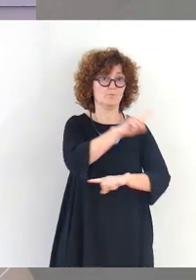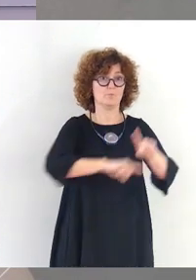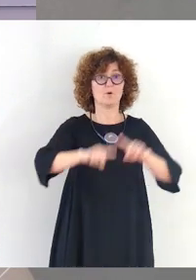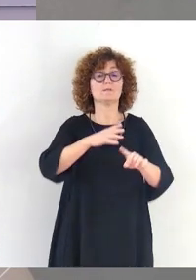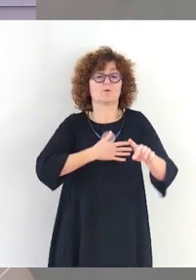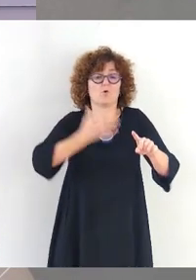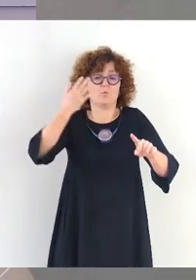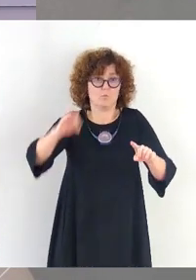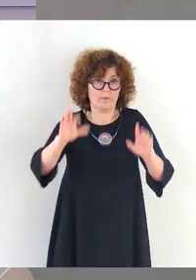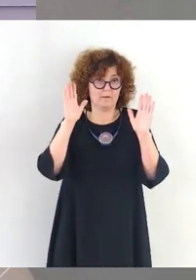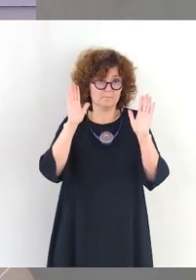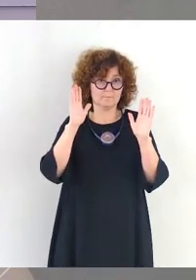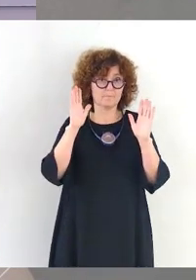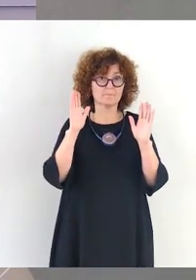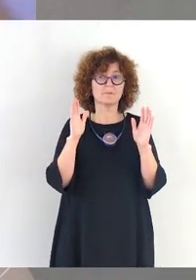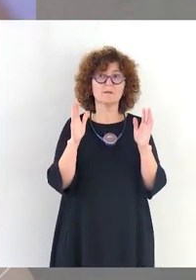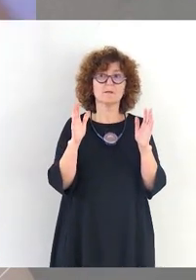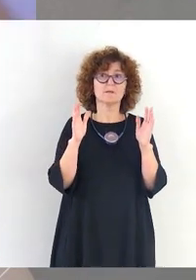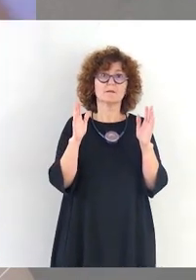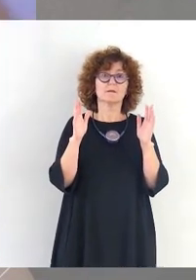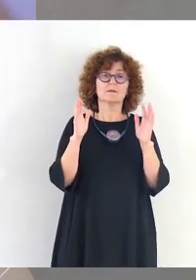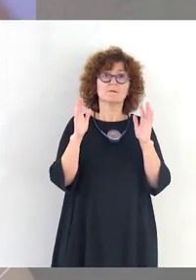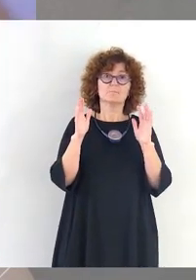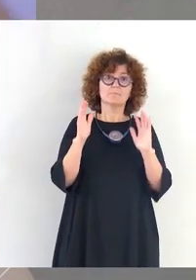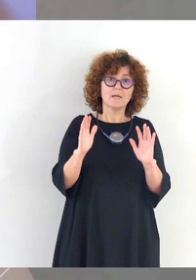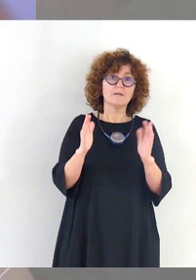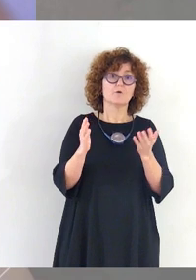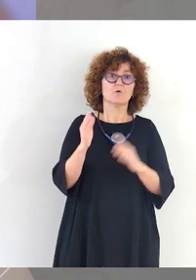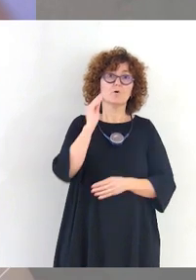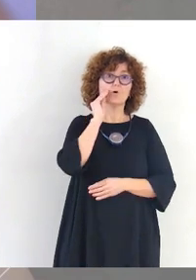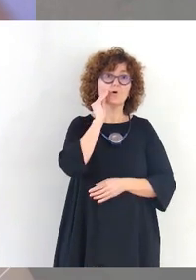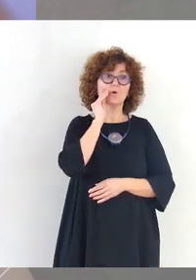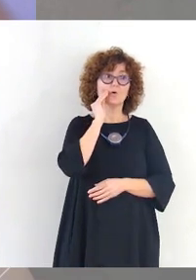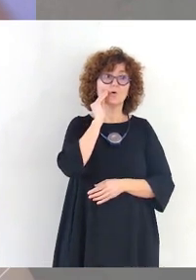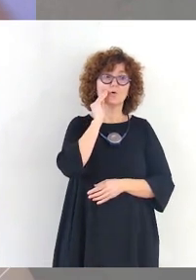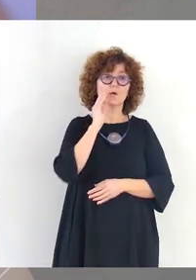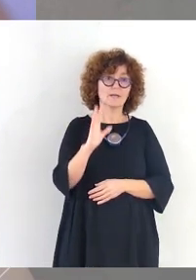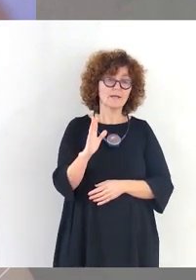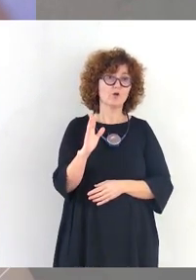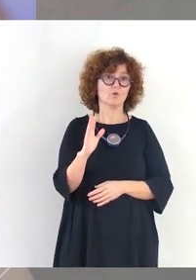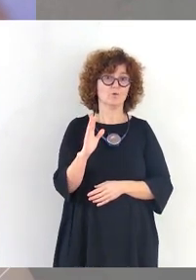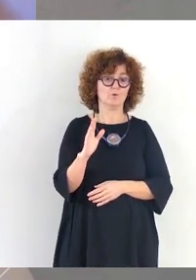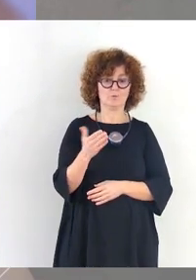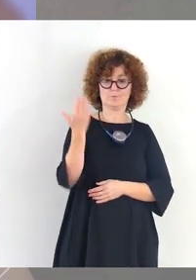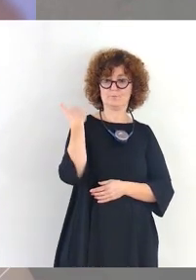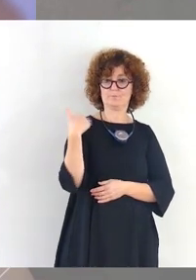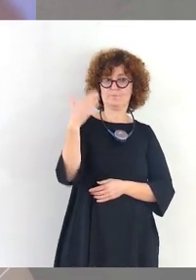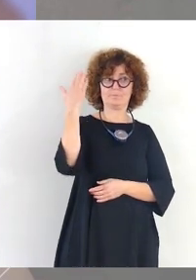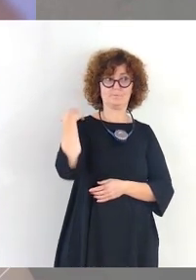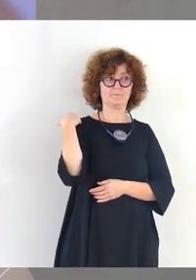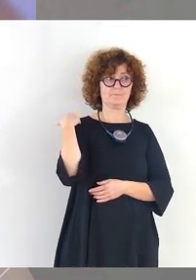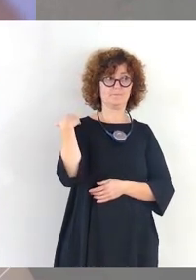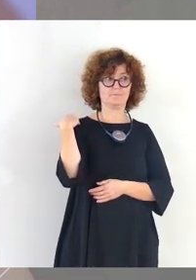pueden y yo creo que que han perdido algo que tenían que yo recuerdo que cuando en El Paso